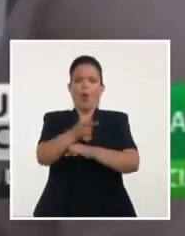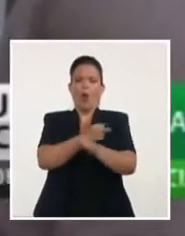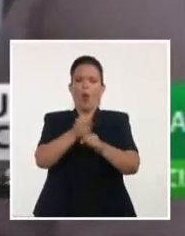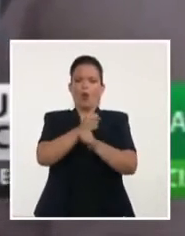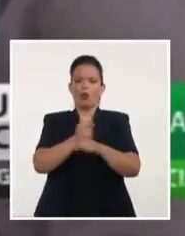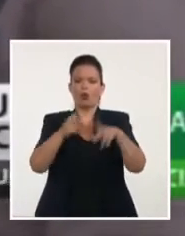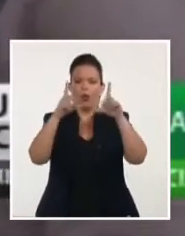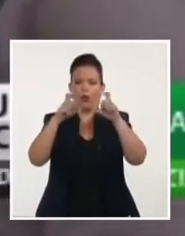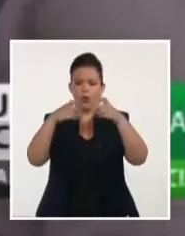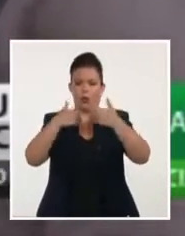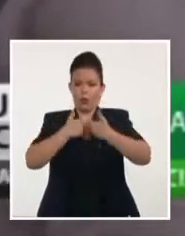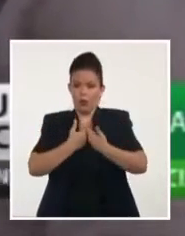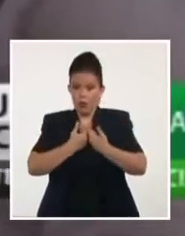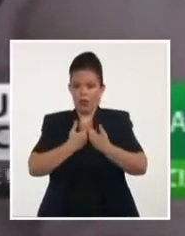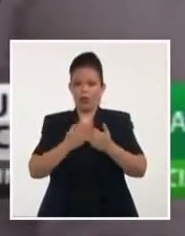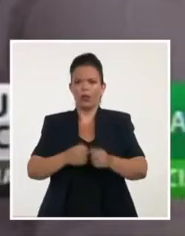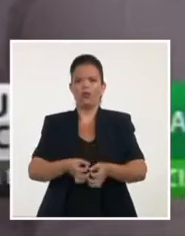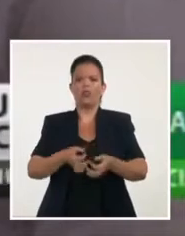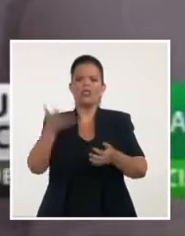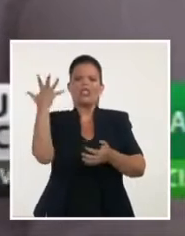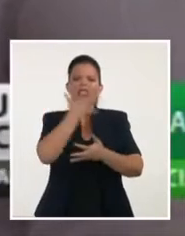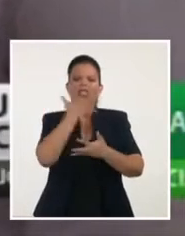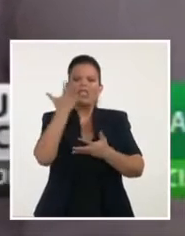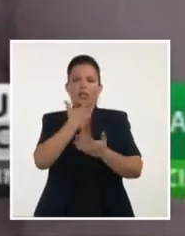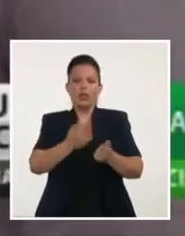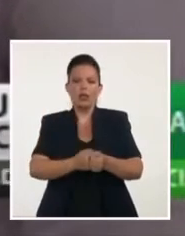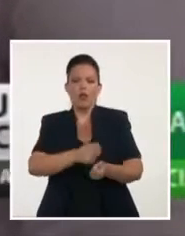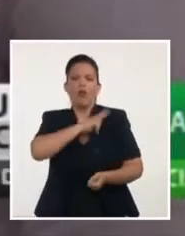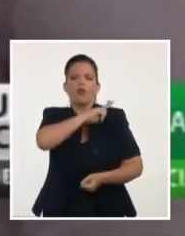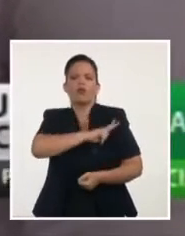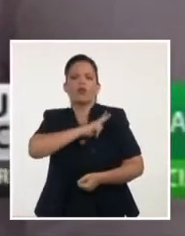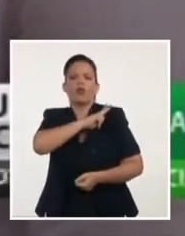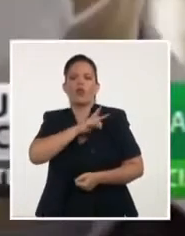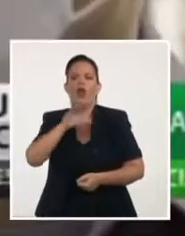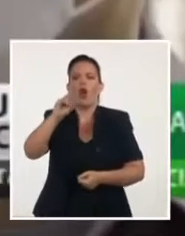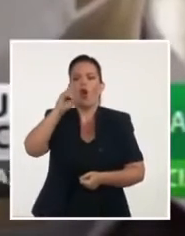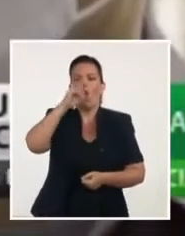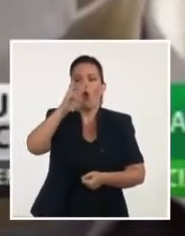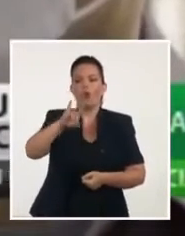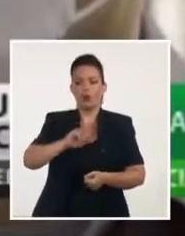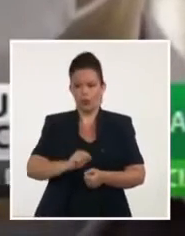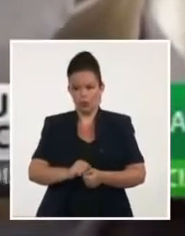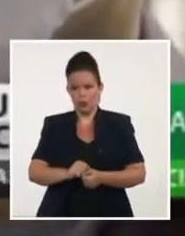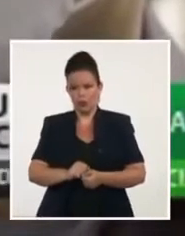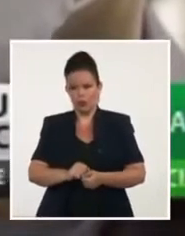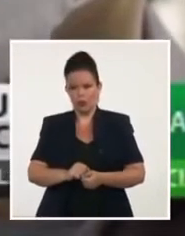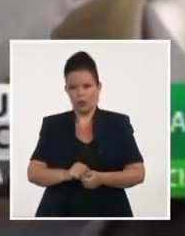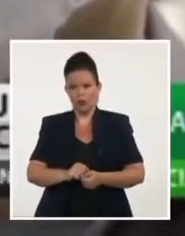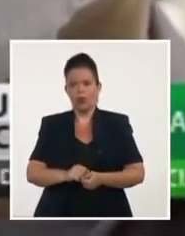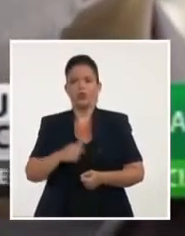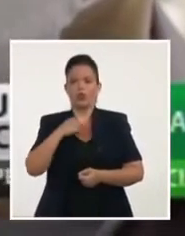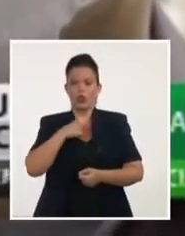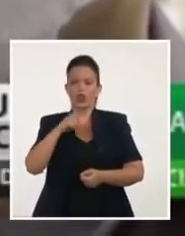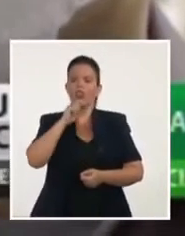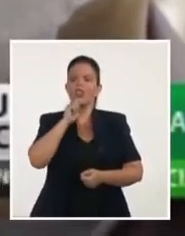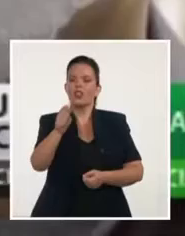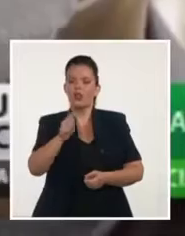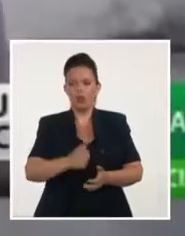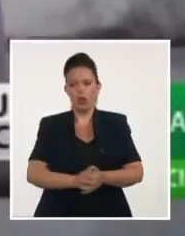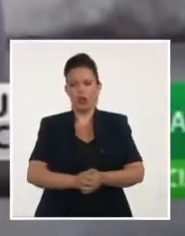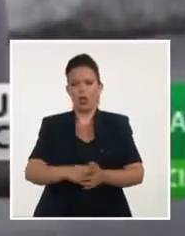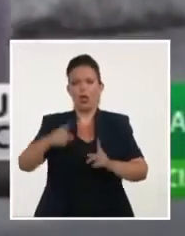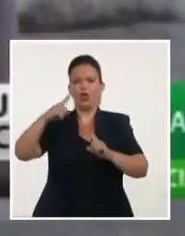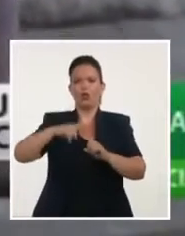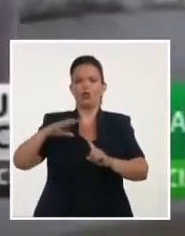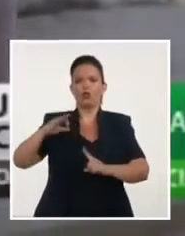la ONU, es alta funcionaria de la Comisión de Derechos Humanos, pues lo denuncié. Como consecuencia de esto, Twitter decide